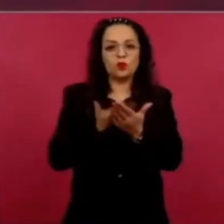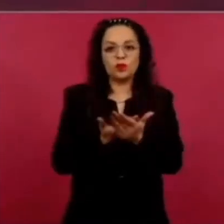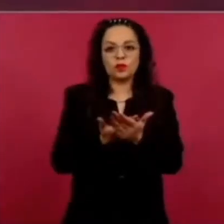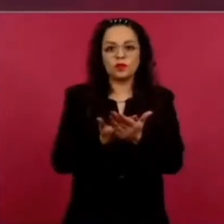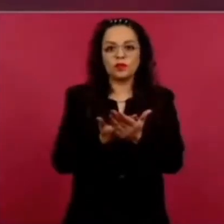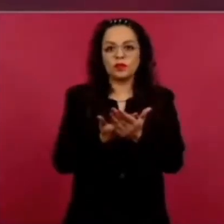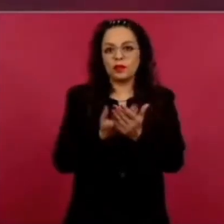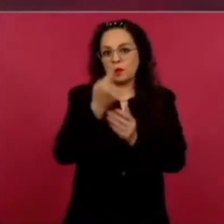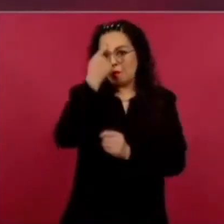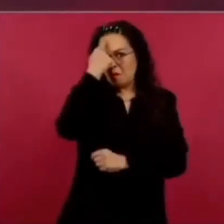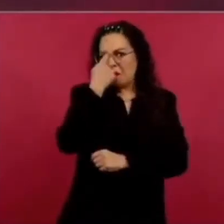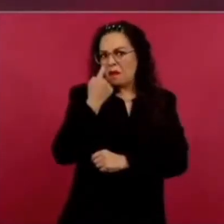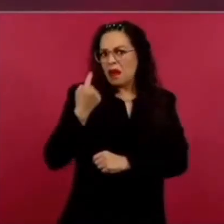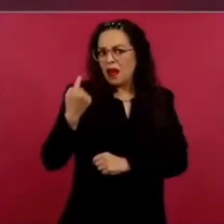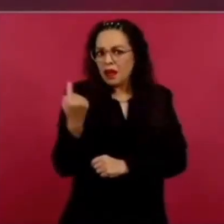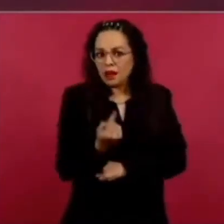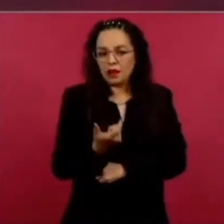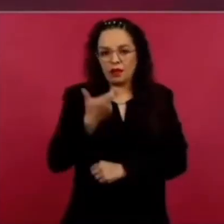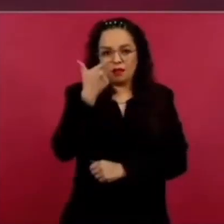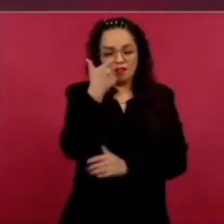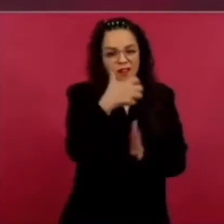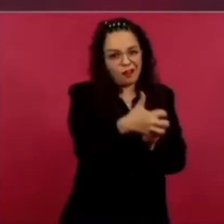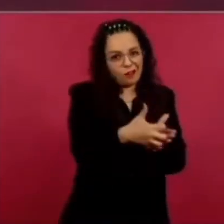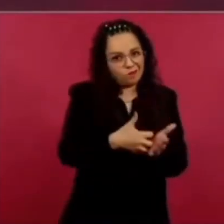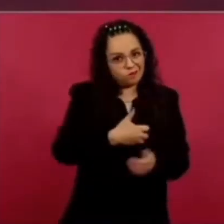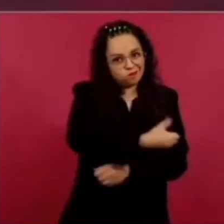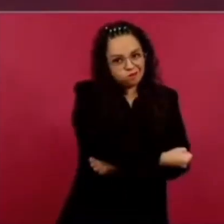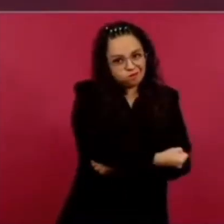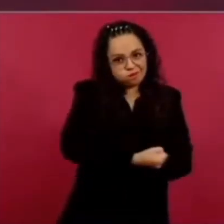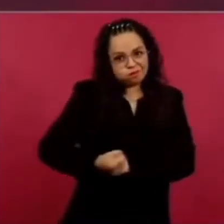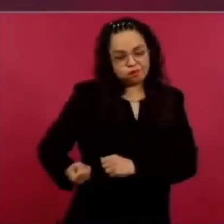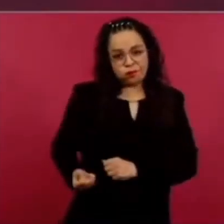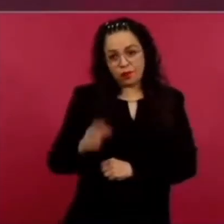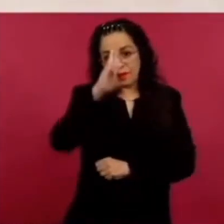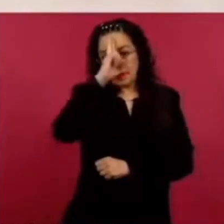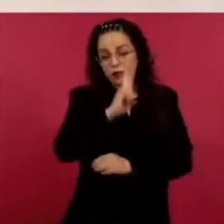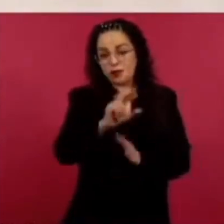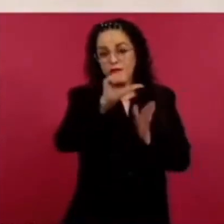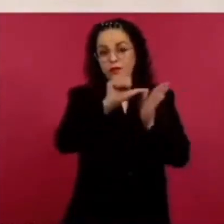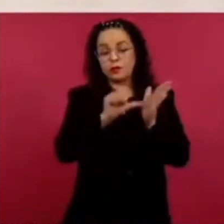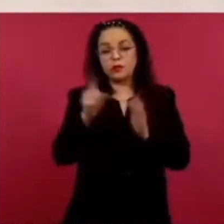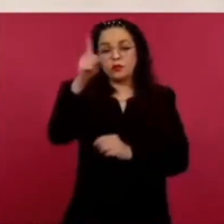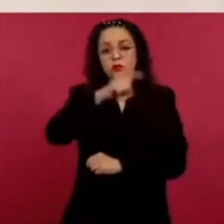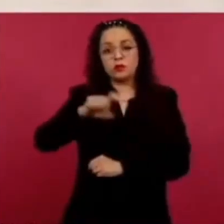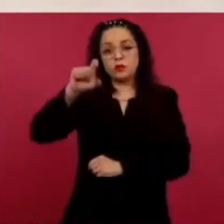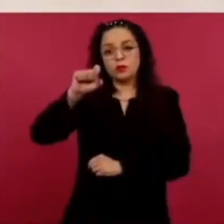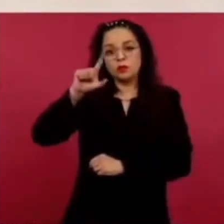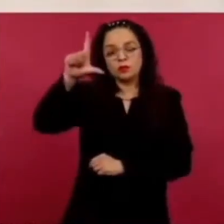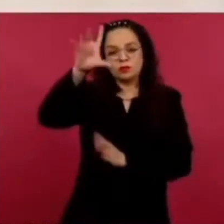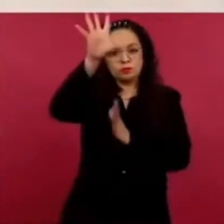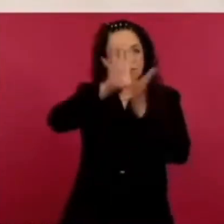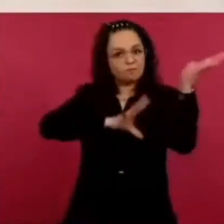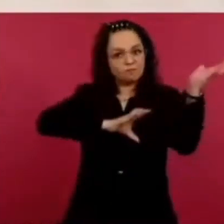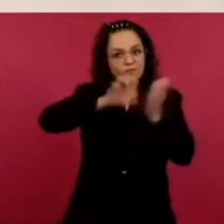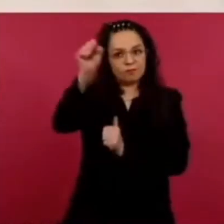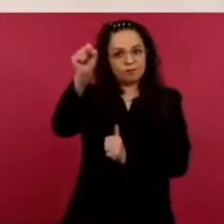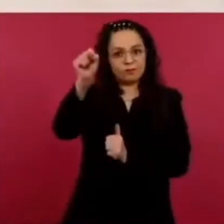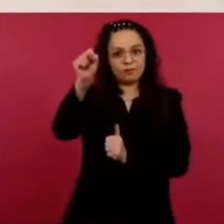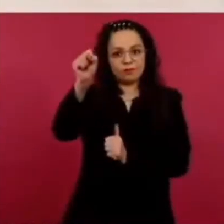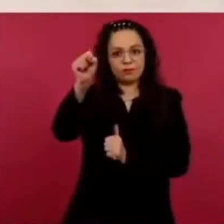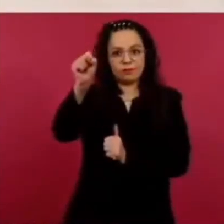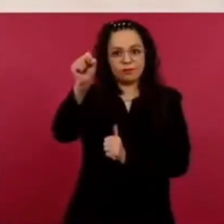que se hiciera valer el artículo 127 de la Constitución para que nadie ganara más